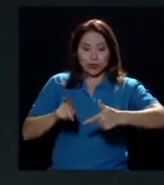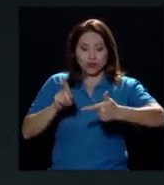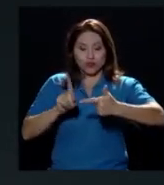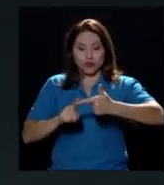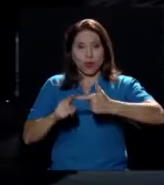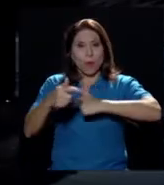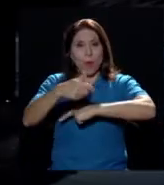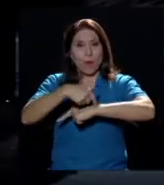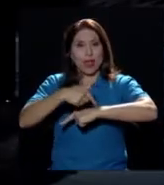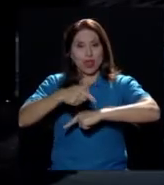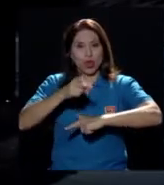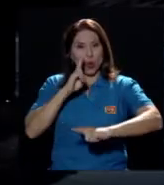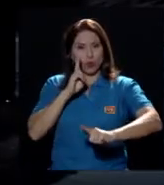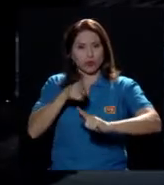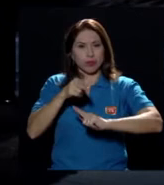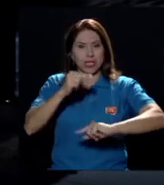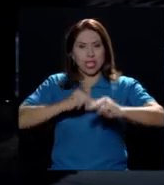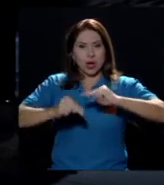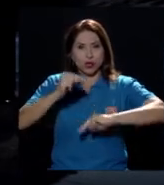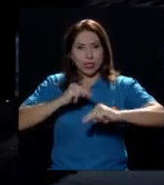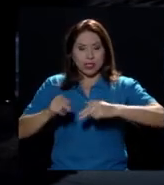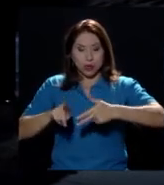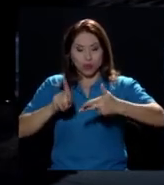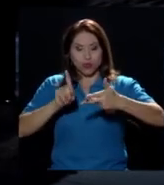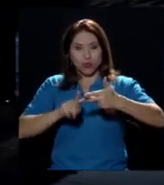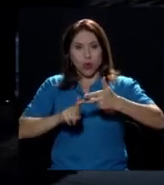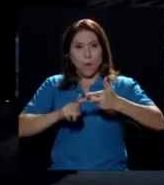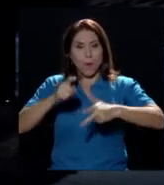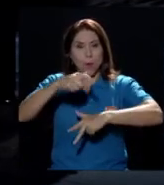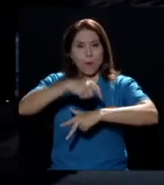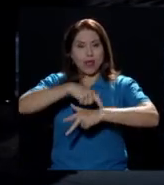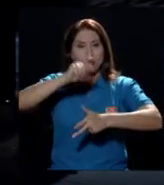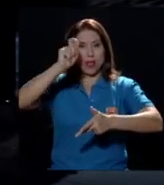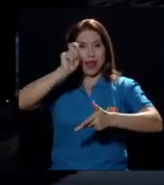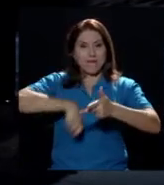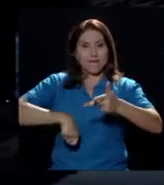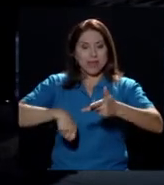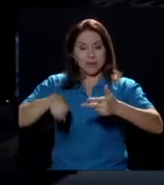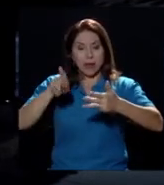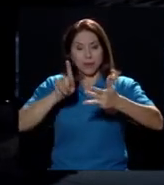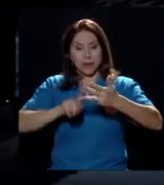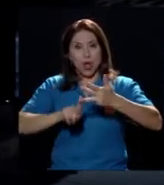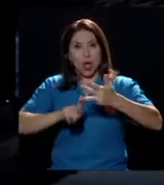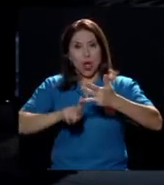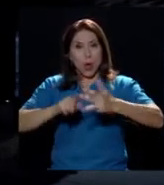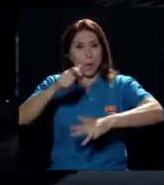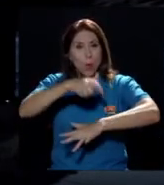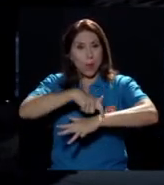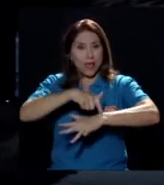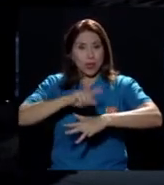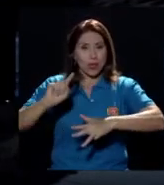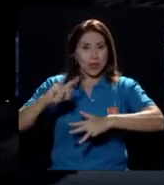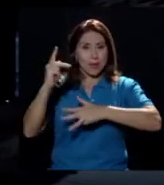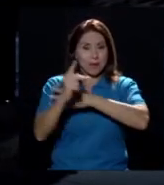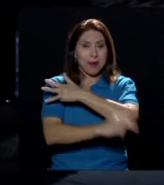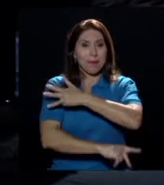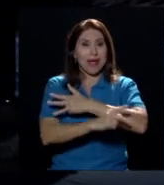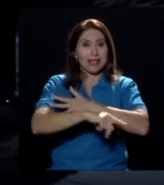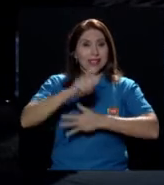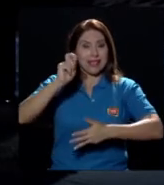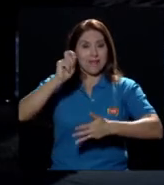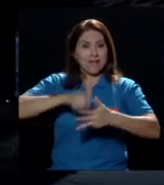el momento de la firma, el momento del primer país que firmó,